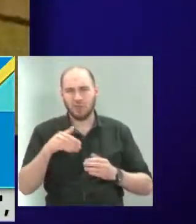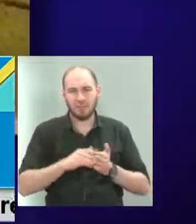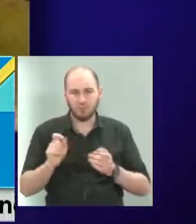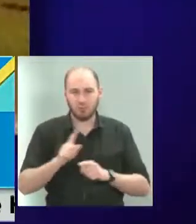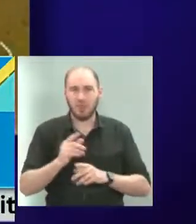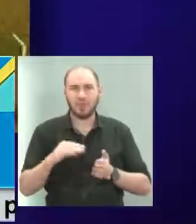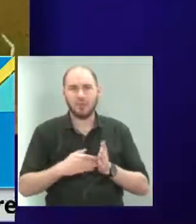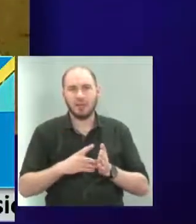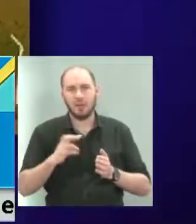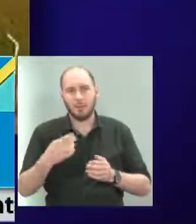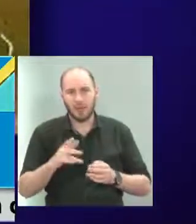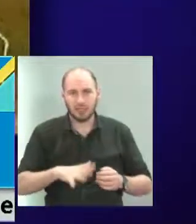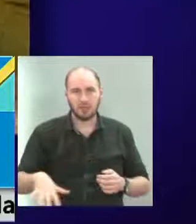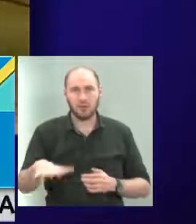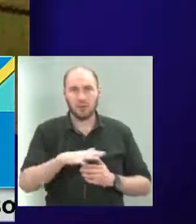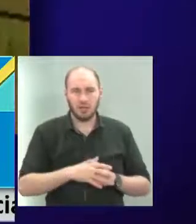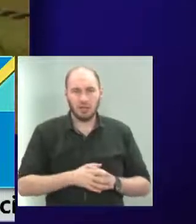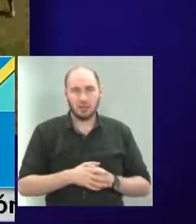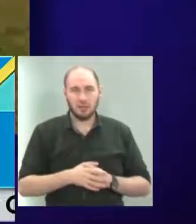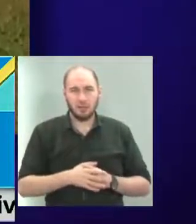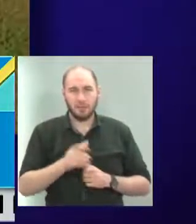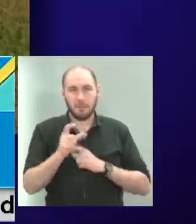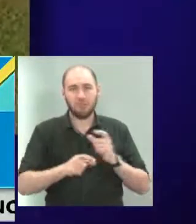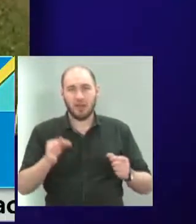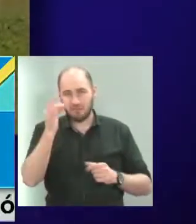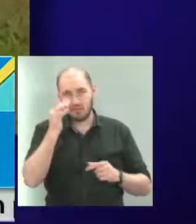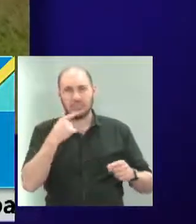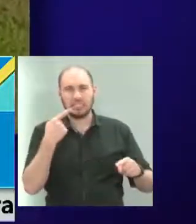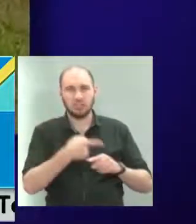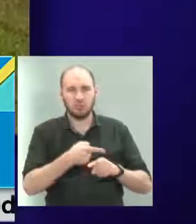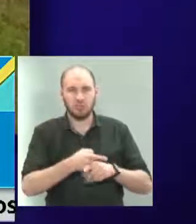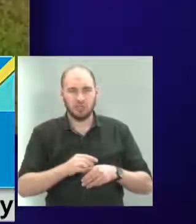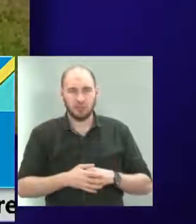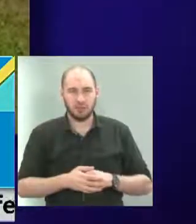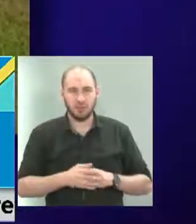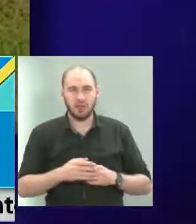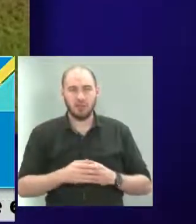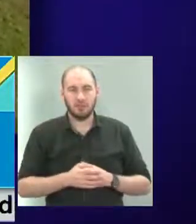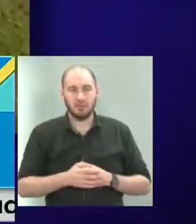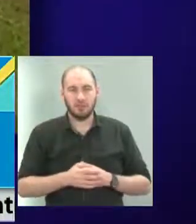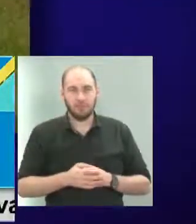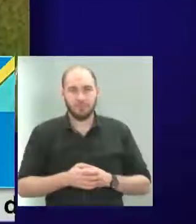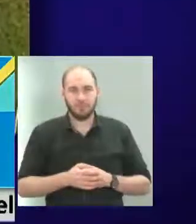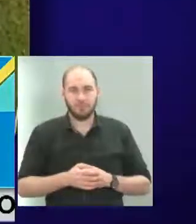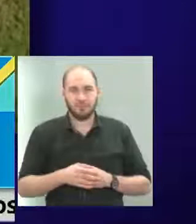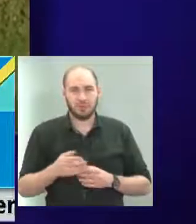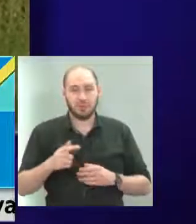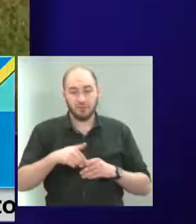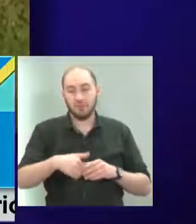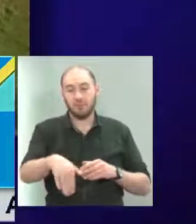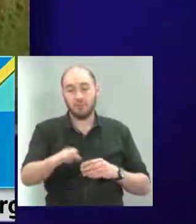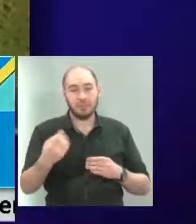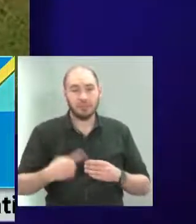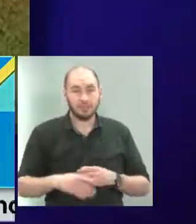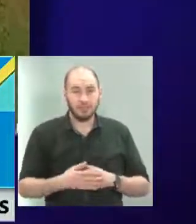sino de los padres, del entorno, de los 20 tipos que están insultando, 200. Entonces, ¿qué viene para adelante? ¿Qué viene